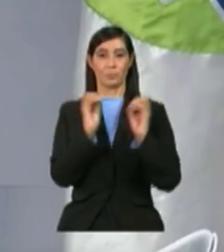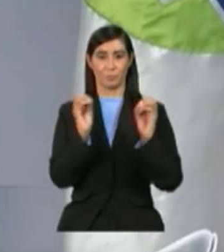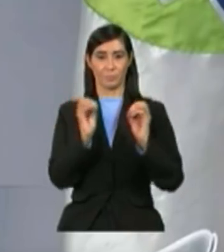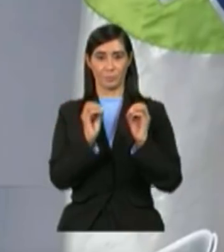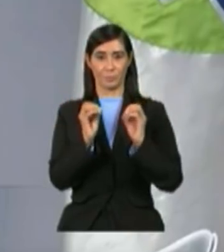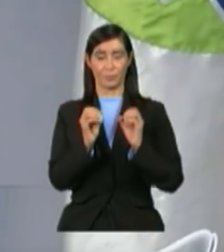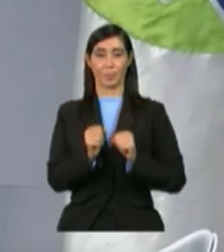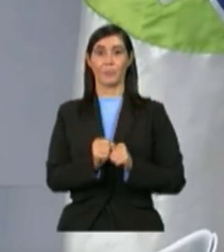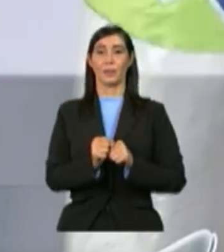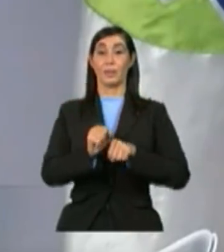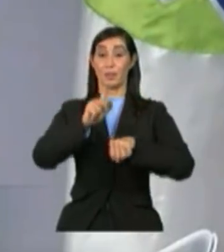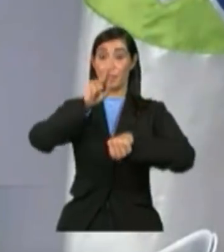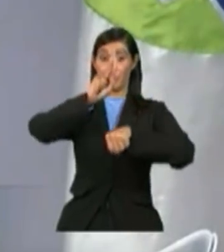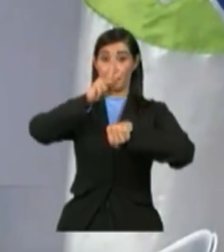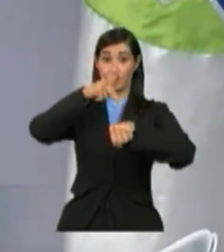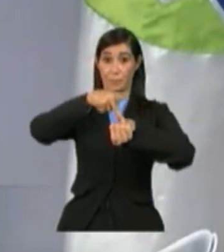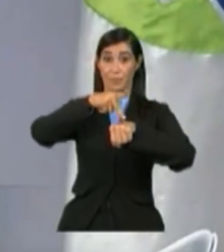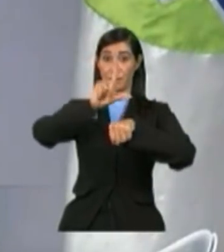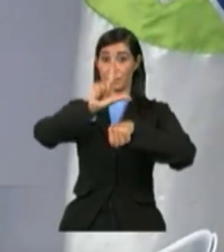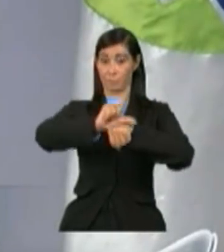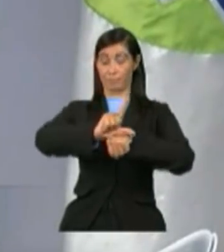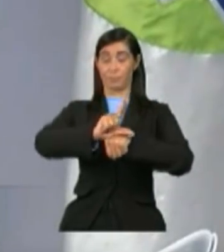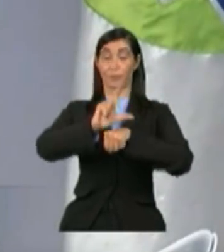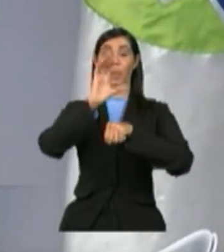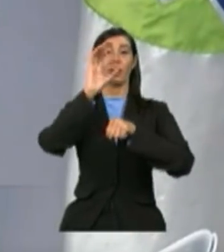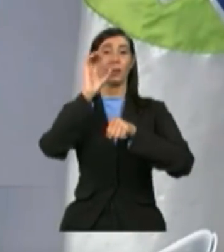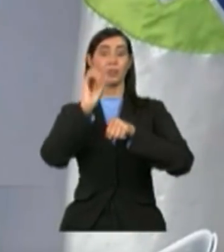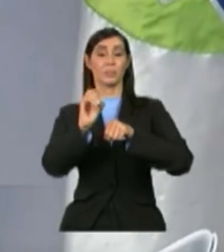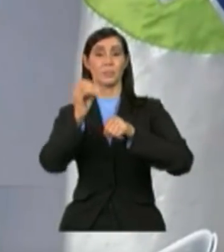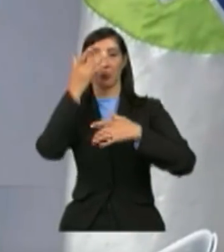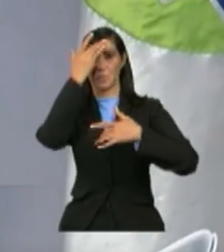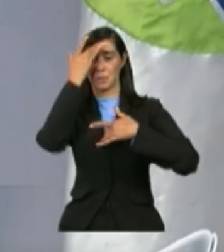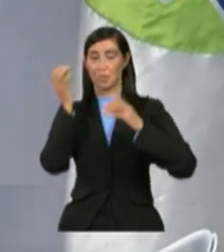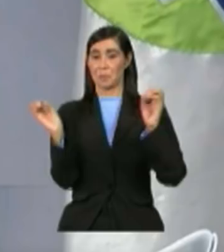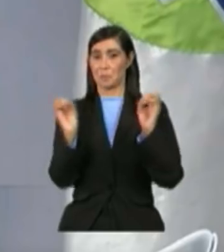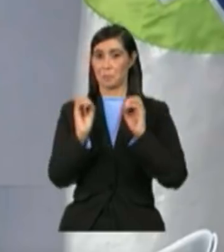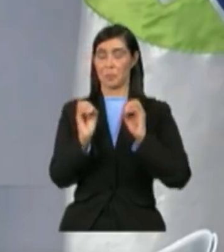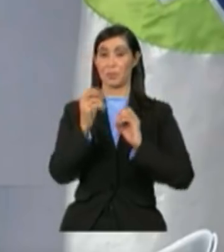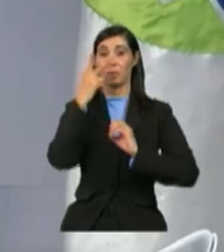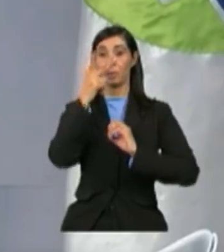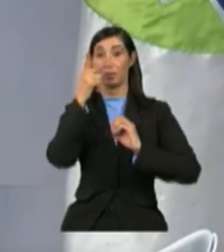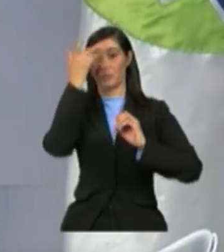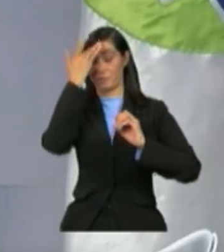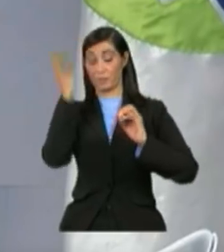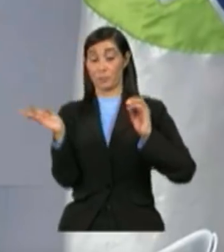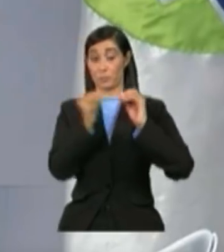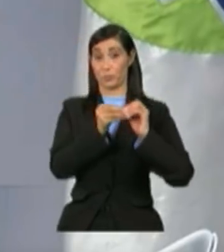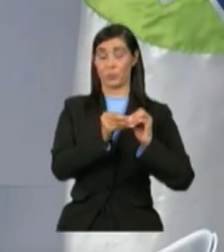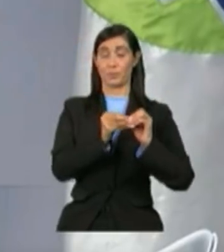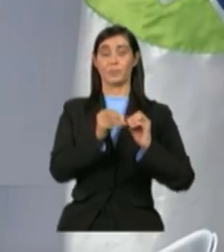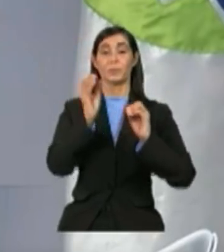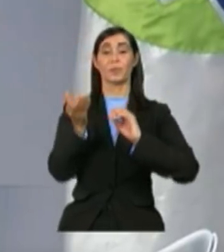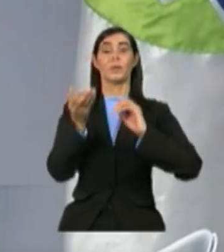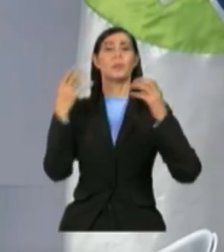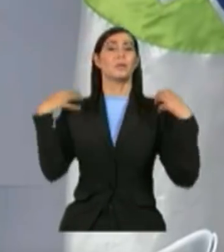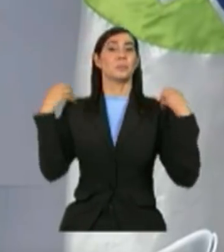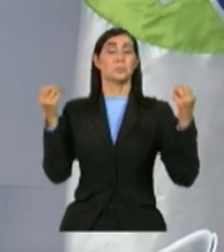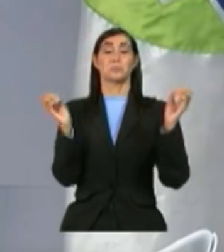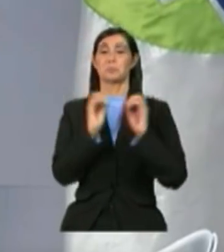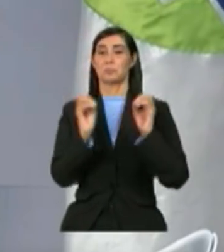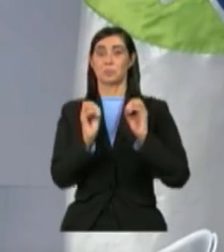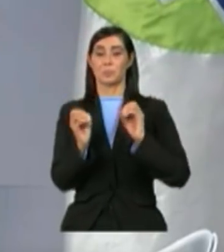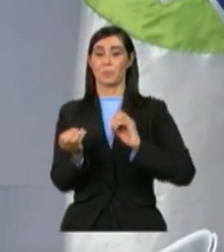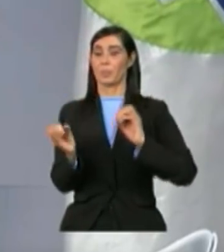fallecimiento. Pedernales, 0 casos nuevos, 3 acumulados, 0